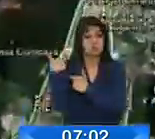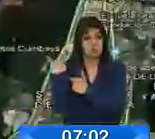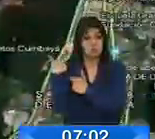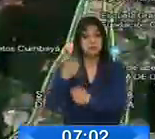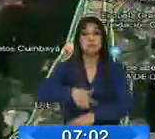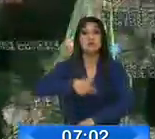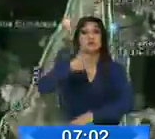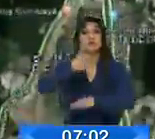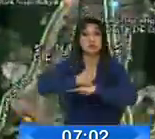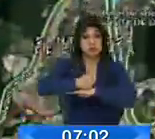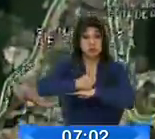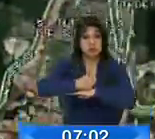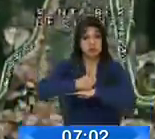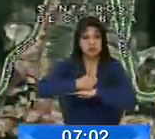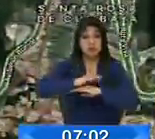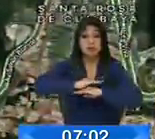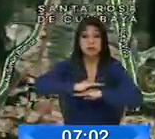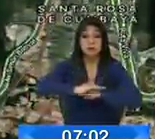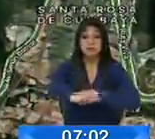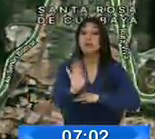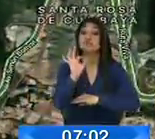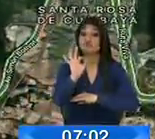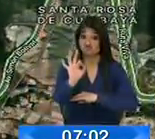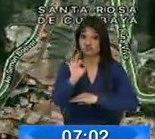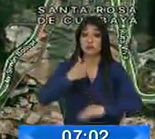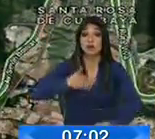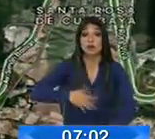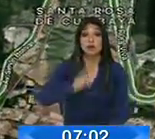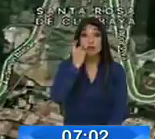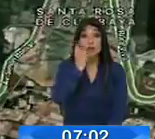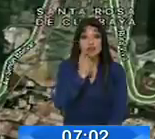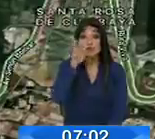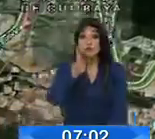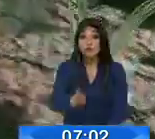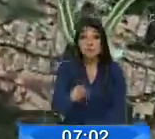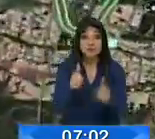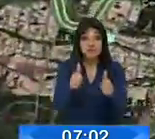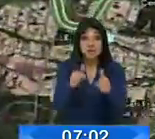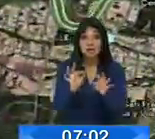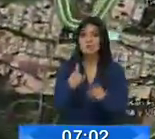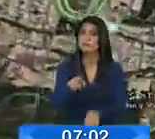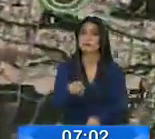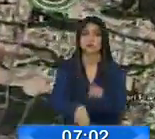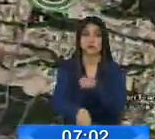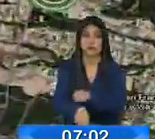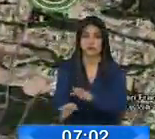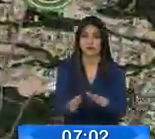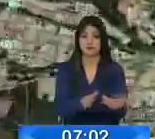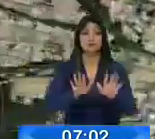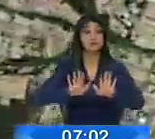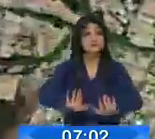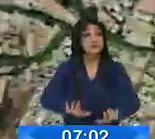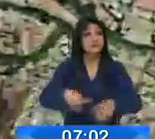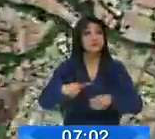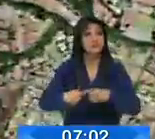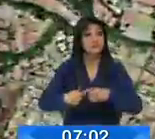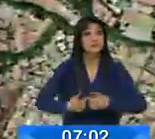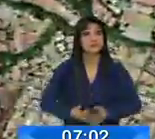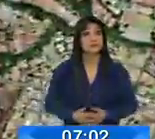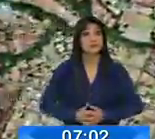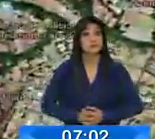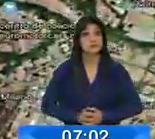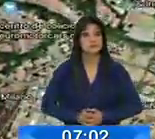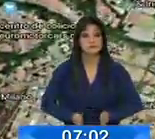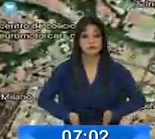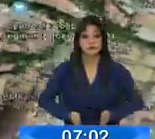autoridad tener bien mantenida la vía, y la Simón Bolívar hacia el sur no está bien mantenida, autoridades. Así está Quito, esta es de la